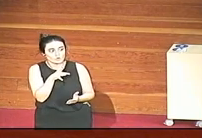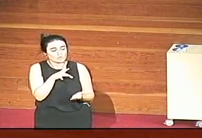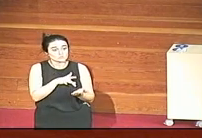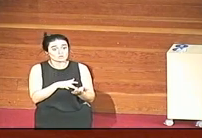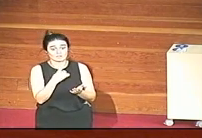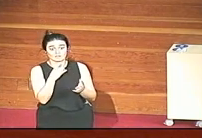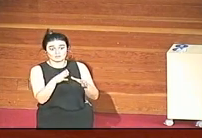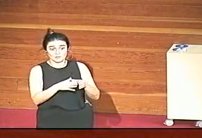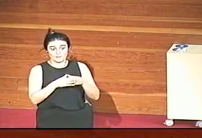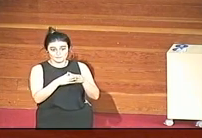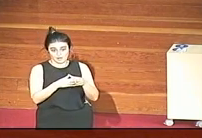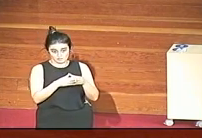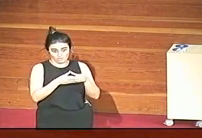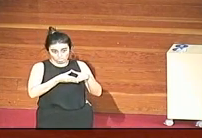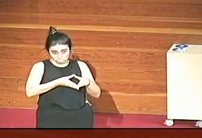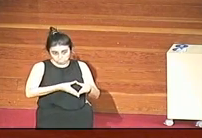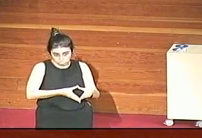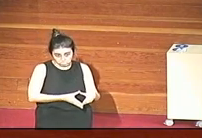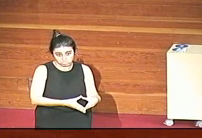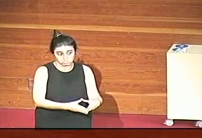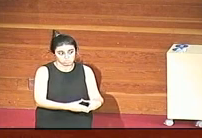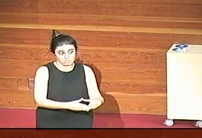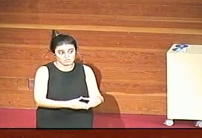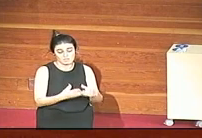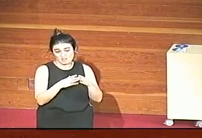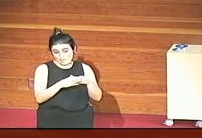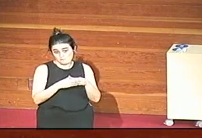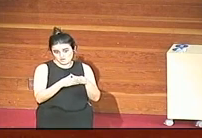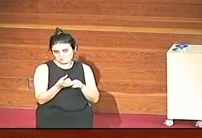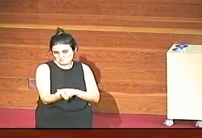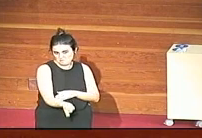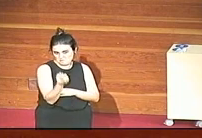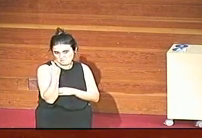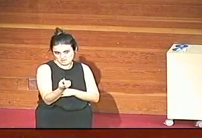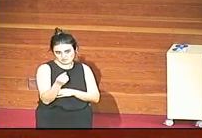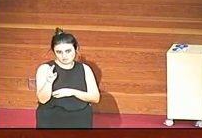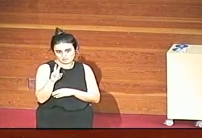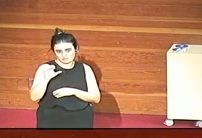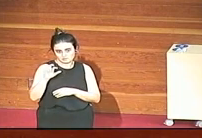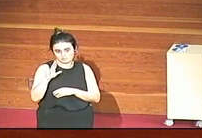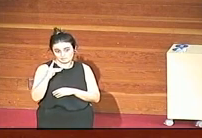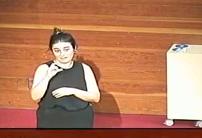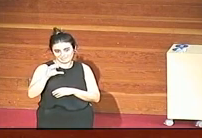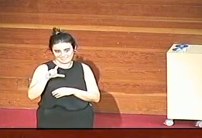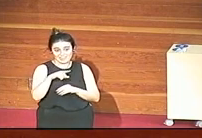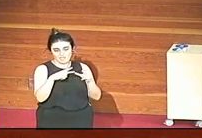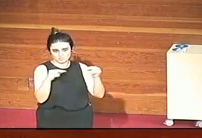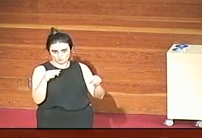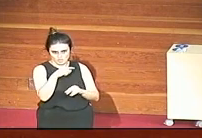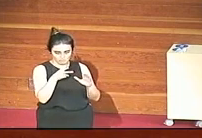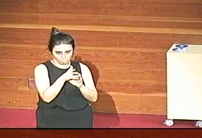barco que había un barco pesquero de verde leds en asturias y que el